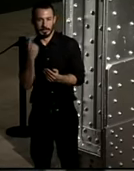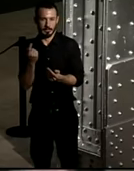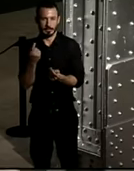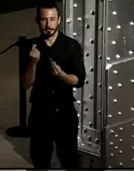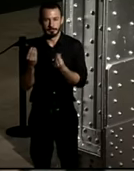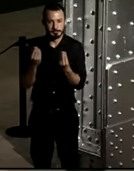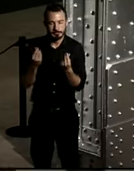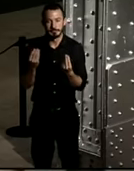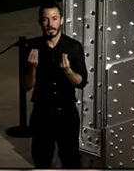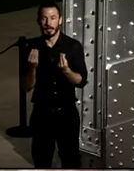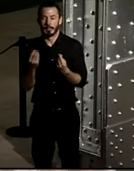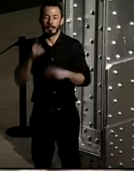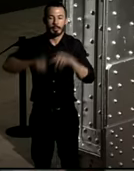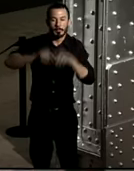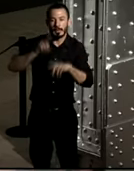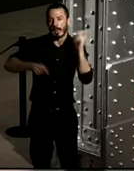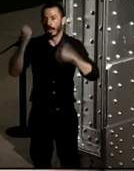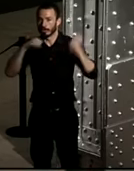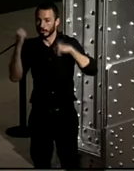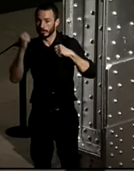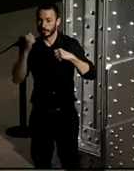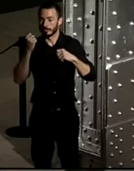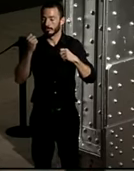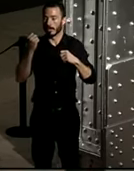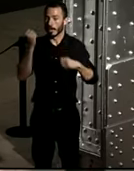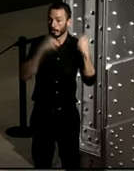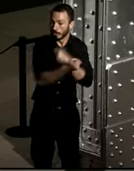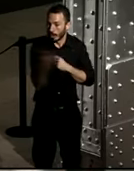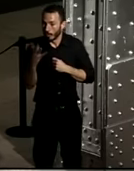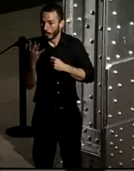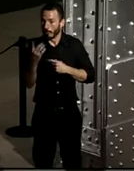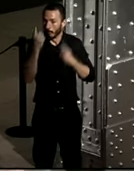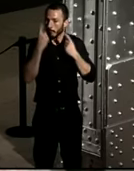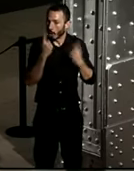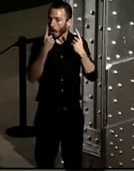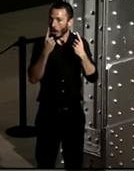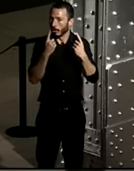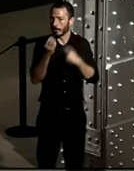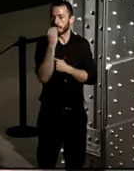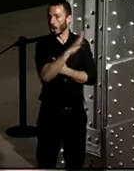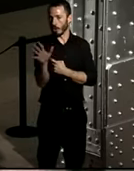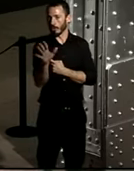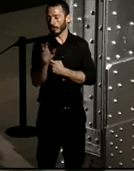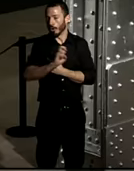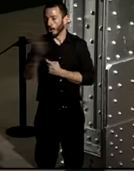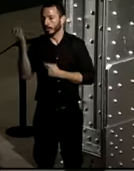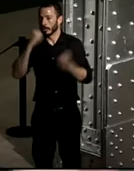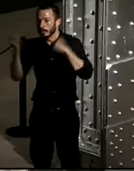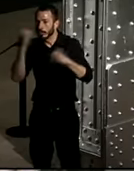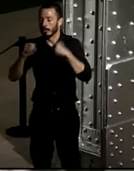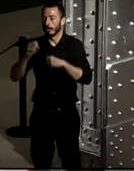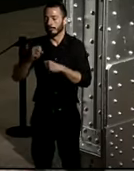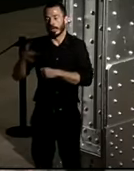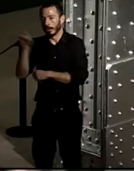que en la primera es la mejor y hay actores que la 10ª es la mejor. Entonces eso depende mucho. O ninguna, bueno.